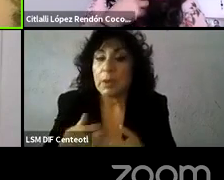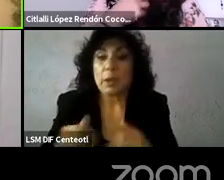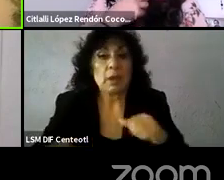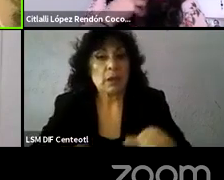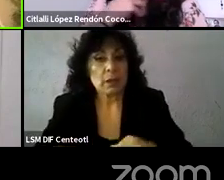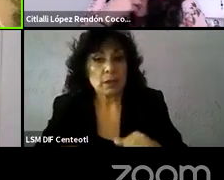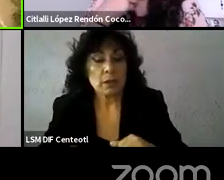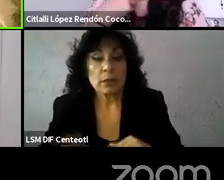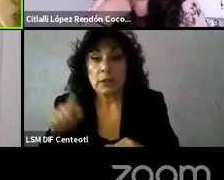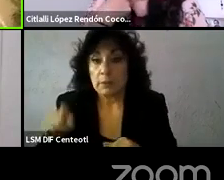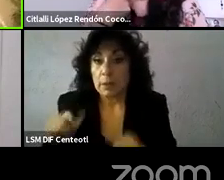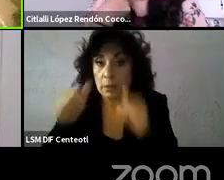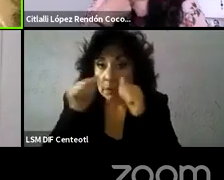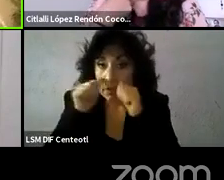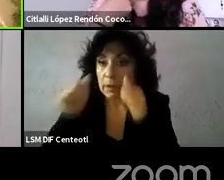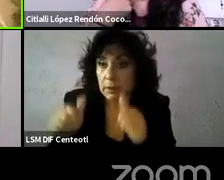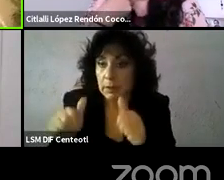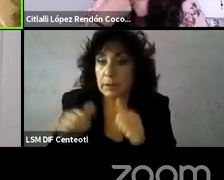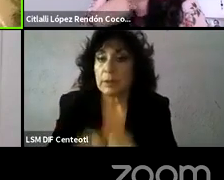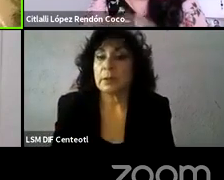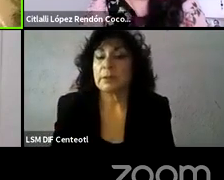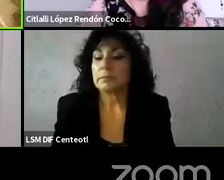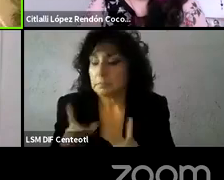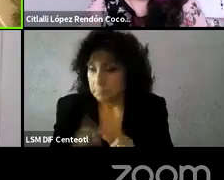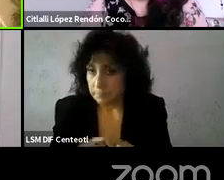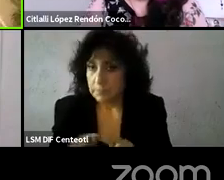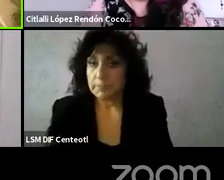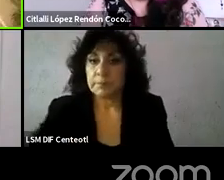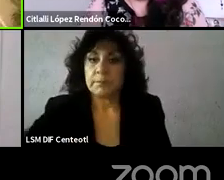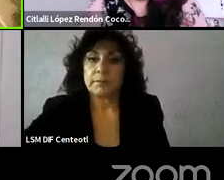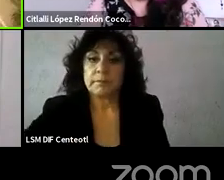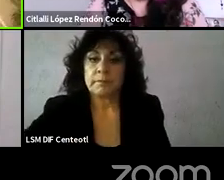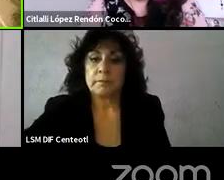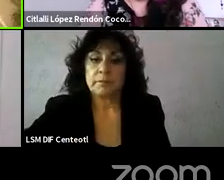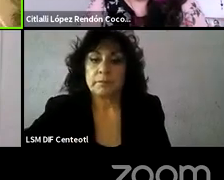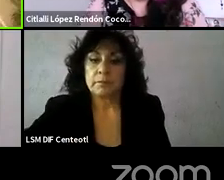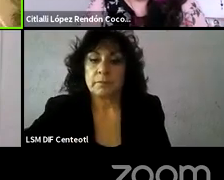tomadas en cuenta. Y creo que hasta ahí le dejo.